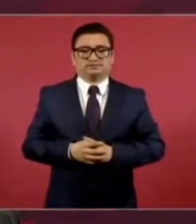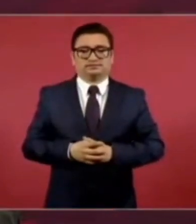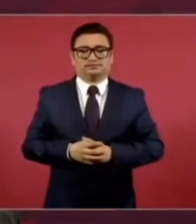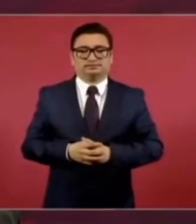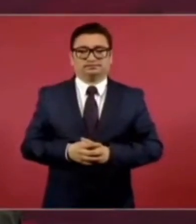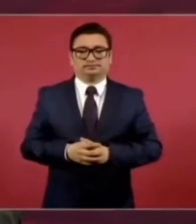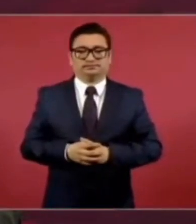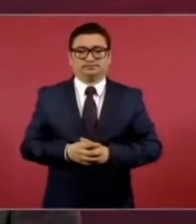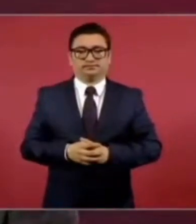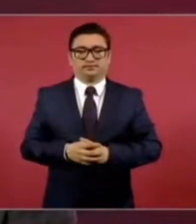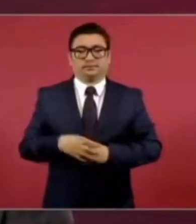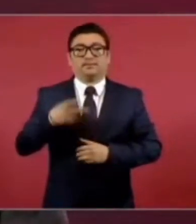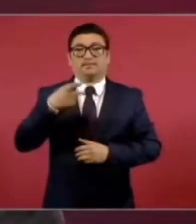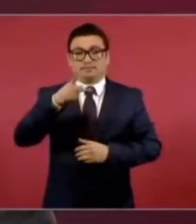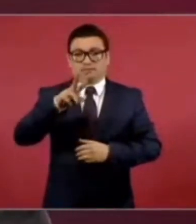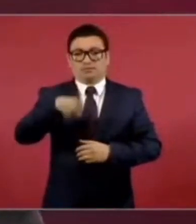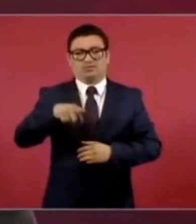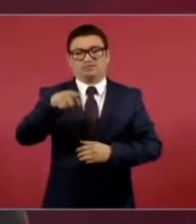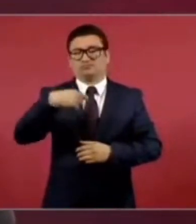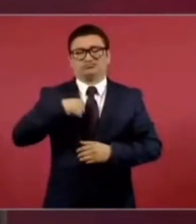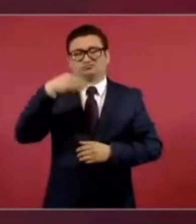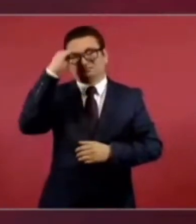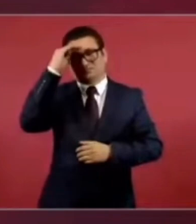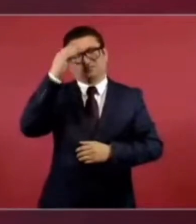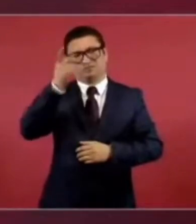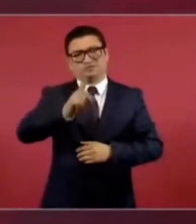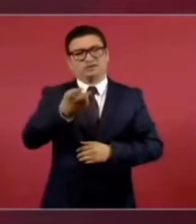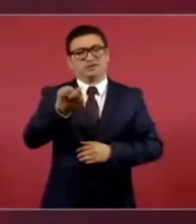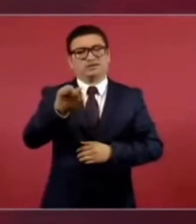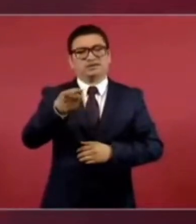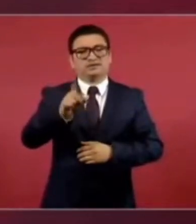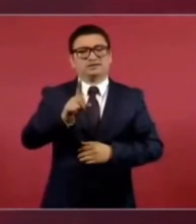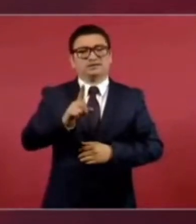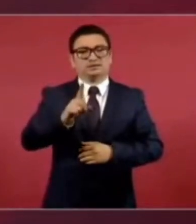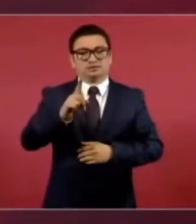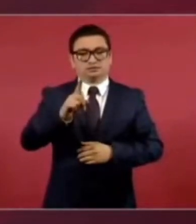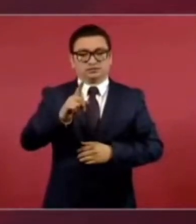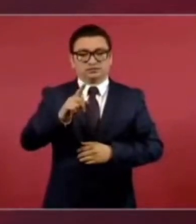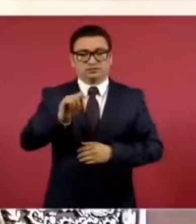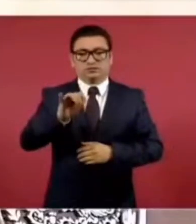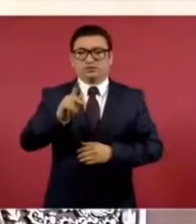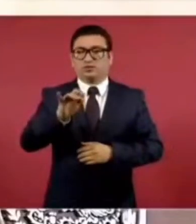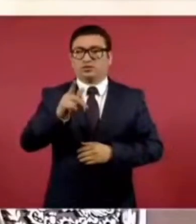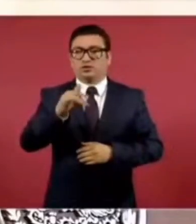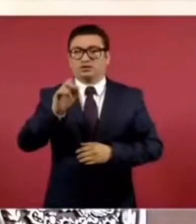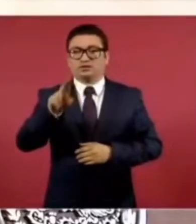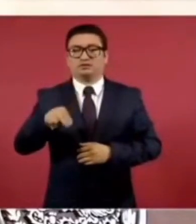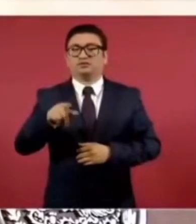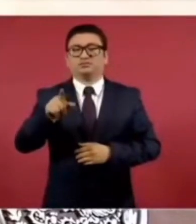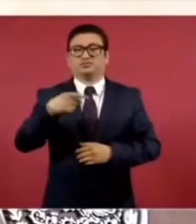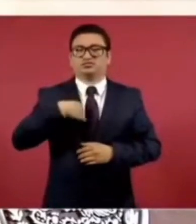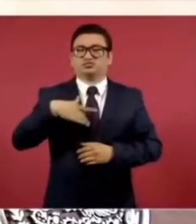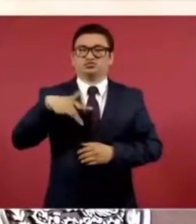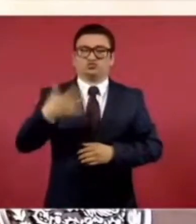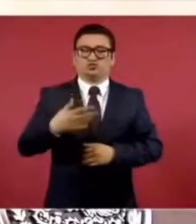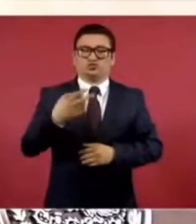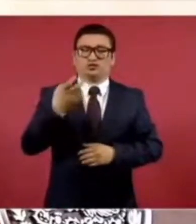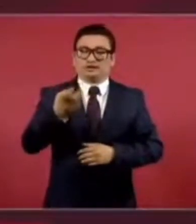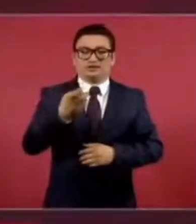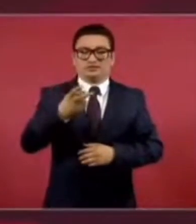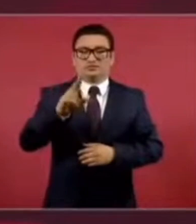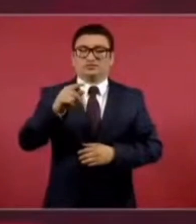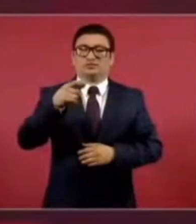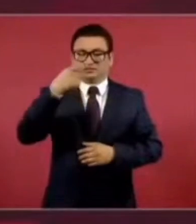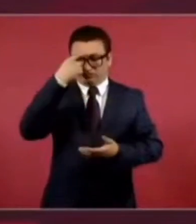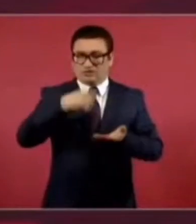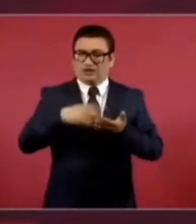Pero sí no pensé, y fíjate que no fue lo de Tlahualilo, que dolió mucho. Es lo que más me ha